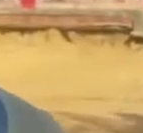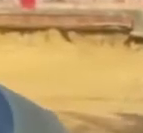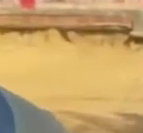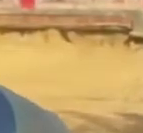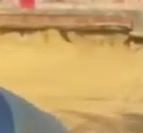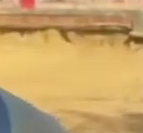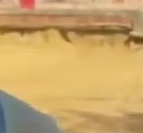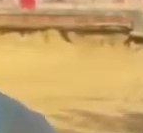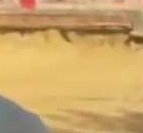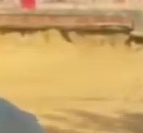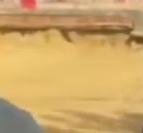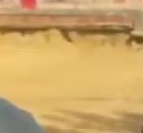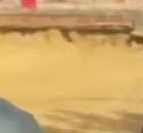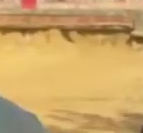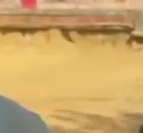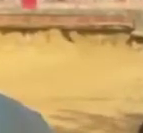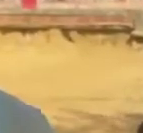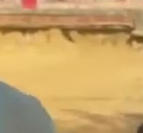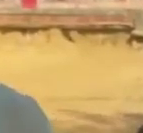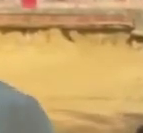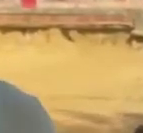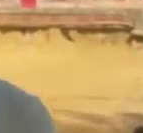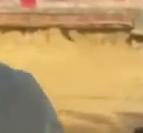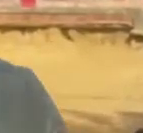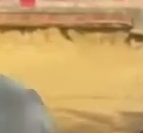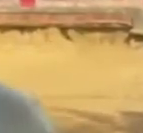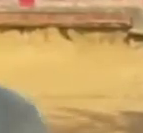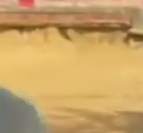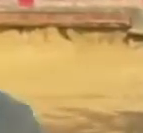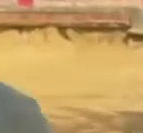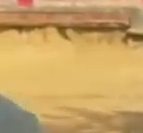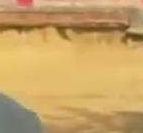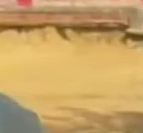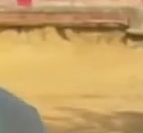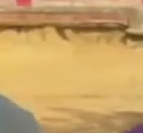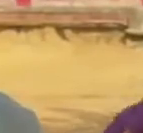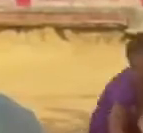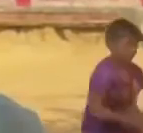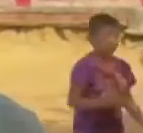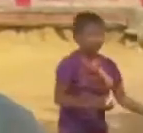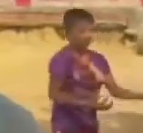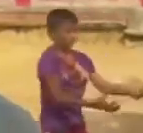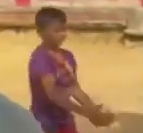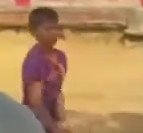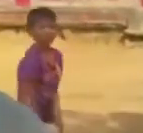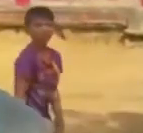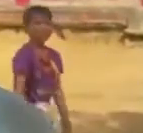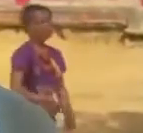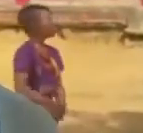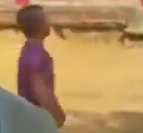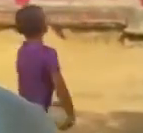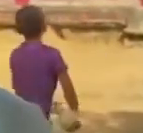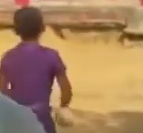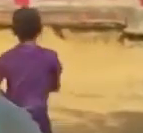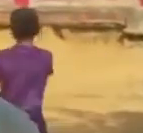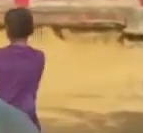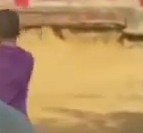y quiere ayudar a la comunidad y de verdad, alcalde, le insto a que siga acercándose, siga, porque estos